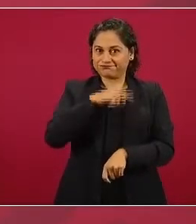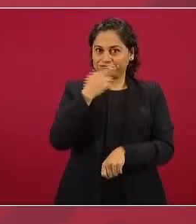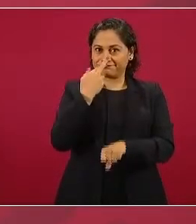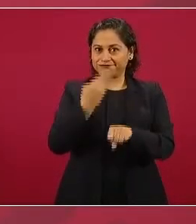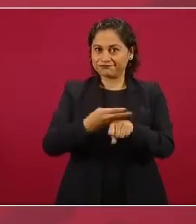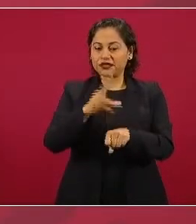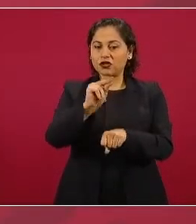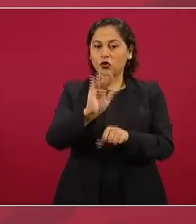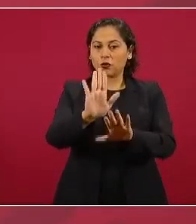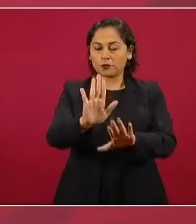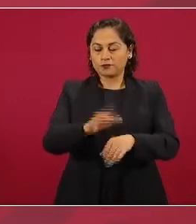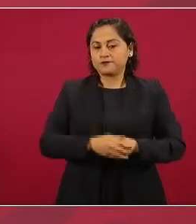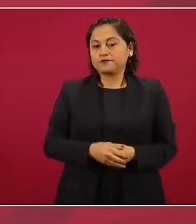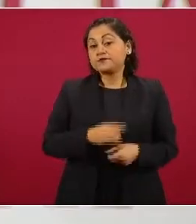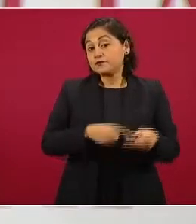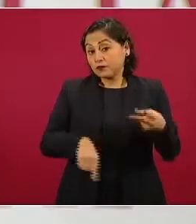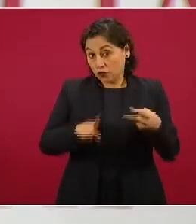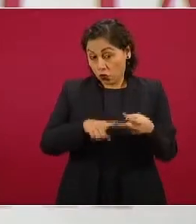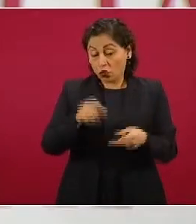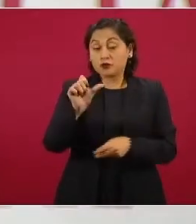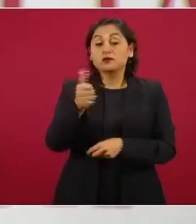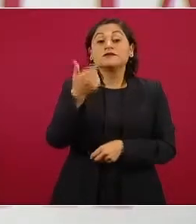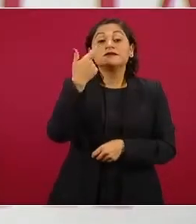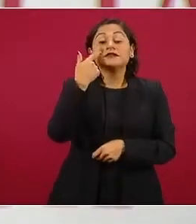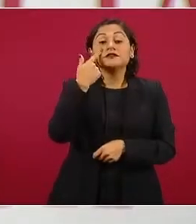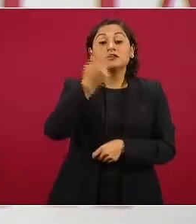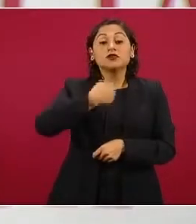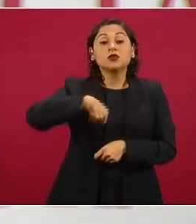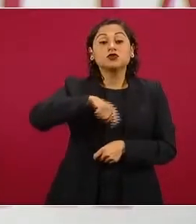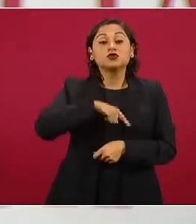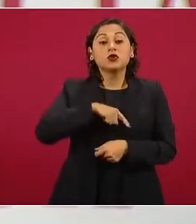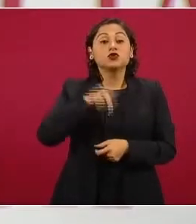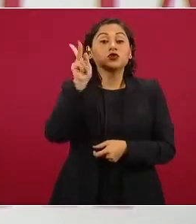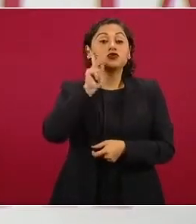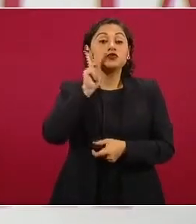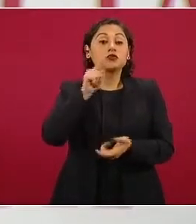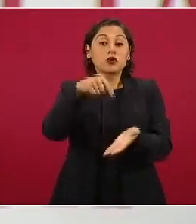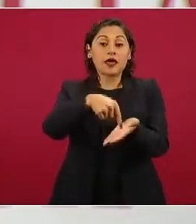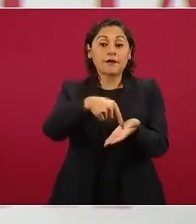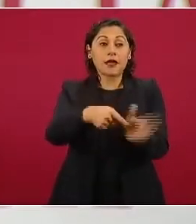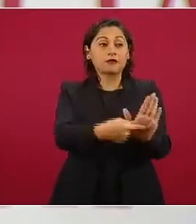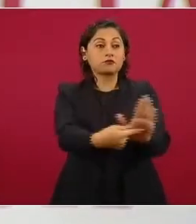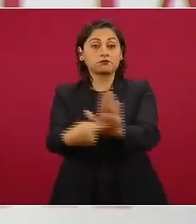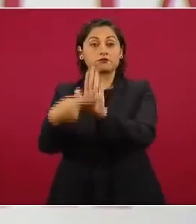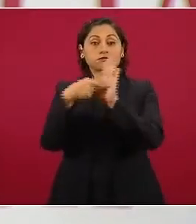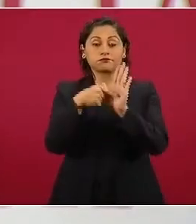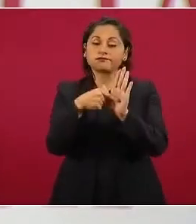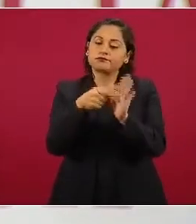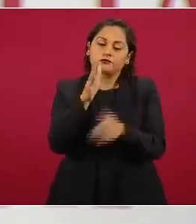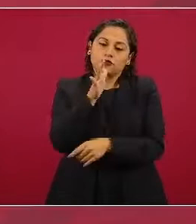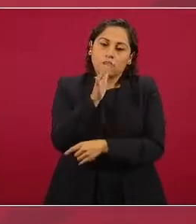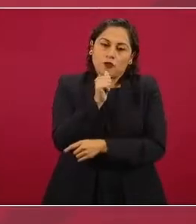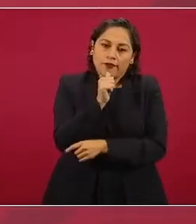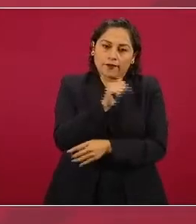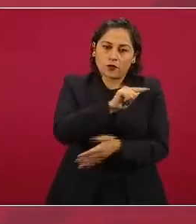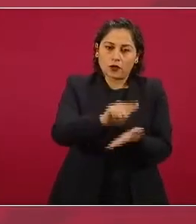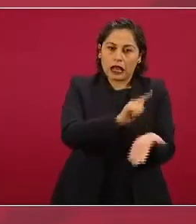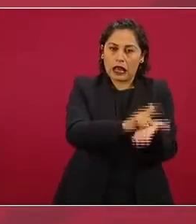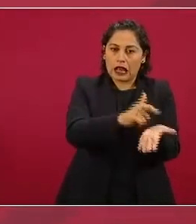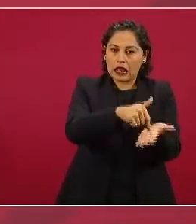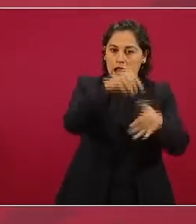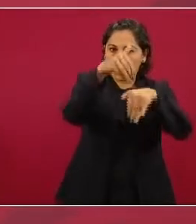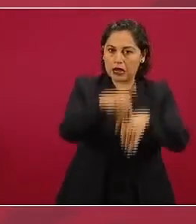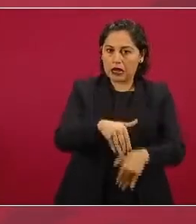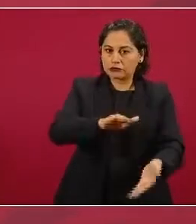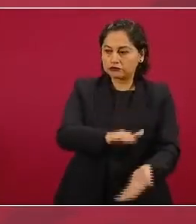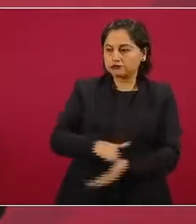podemos dar a conocer esas evidencias porque son parte de un proceso y pues, hay restricciones de ley. Lo que sí